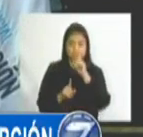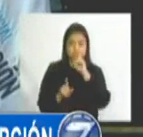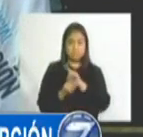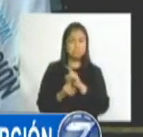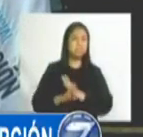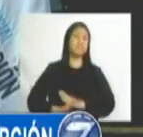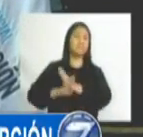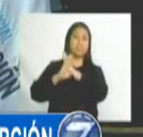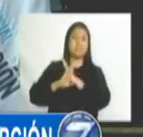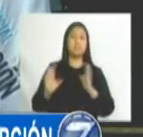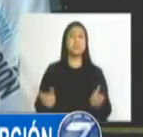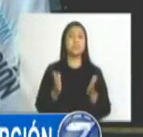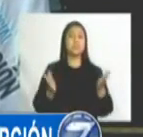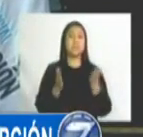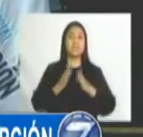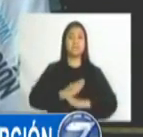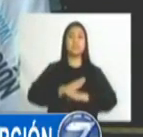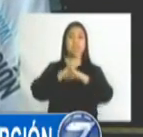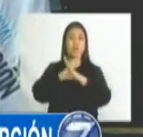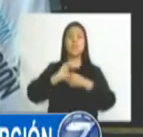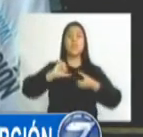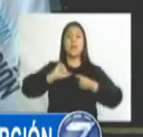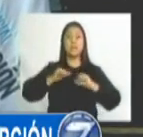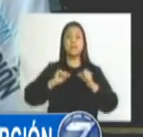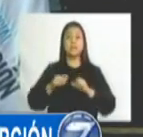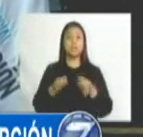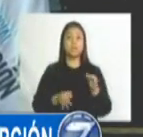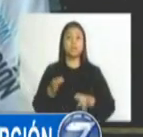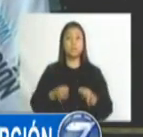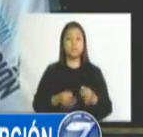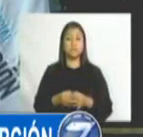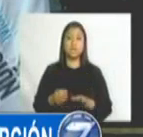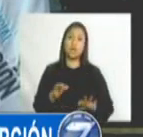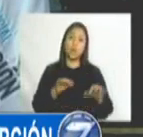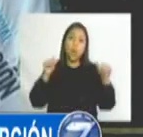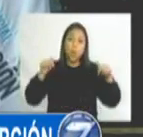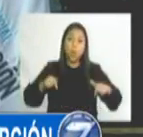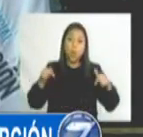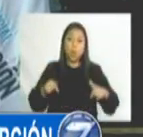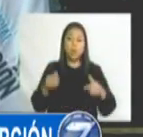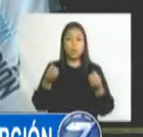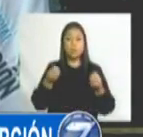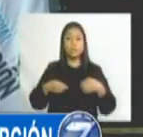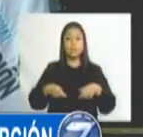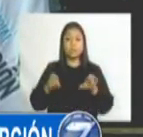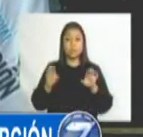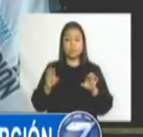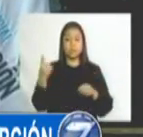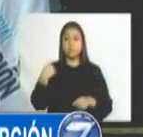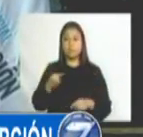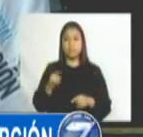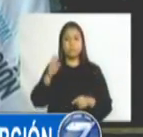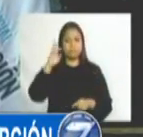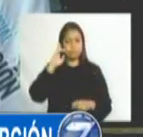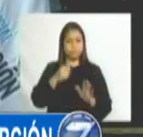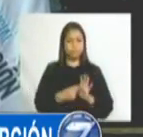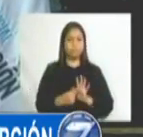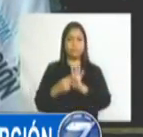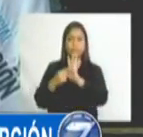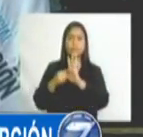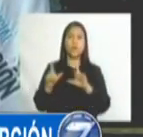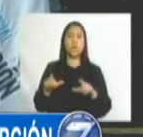prosperidad, seguridad y acceso a la justicia. Hoy es una oportunidad para reflejar